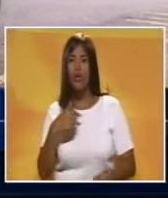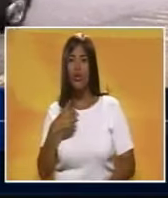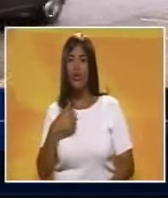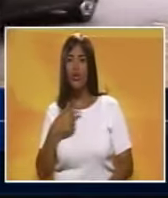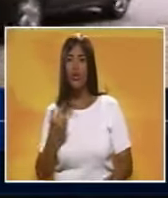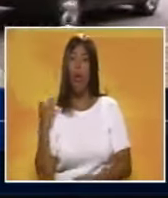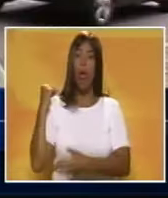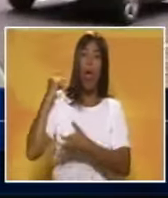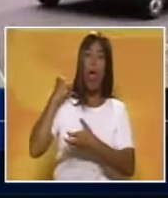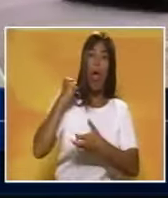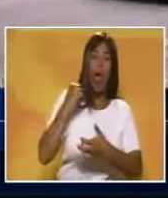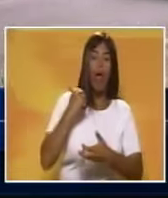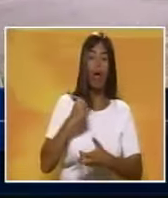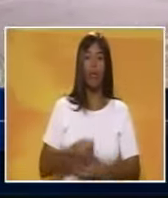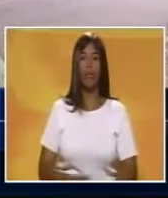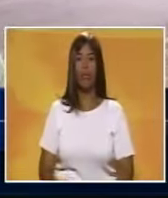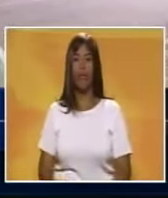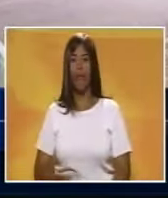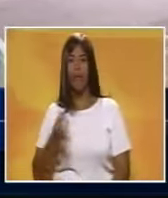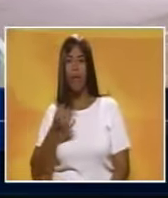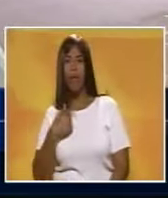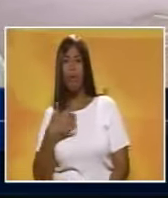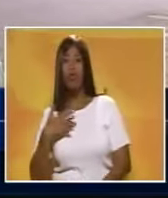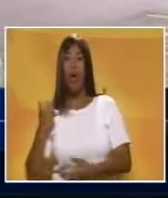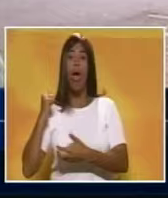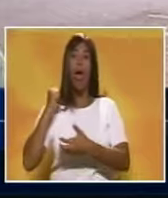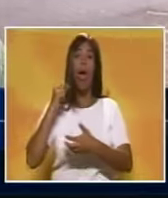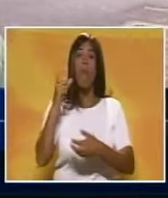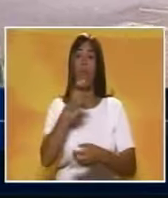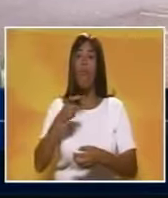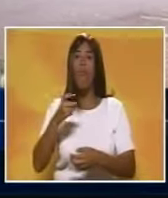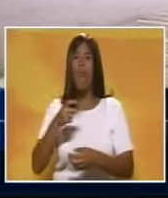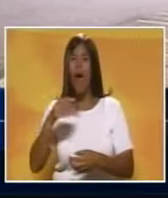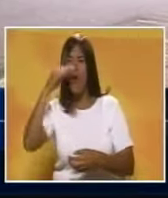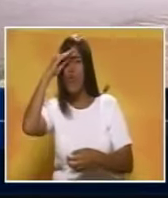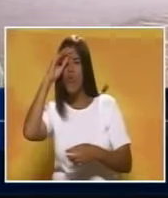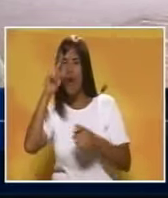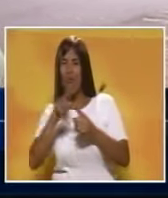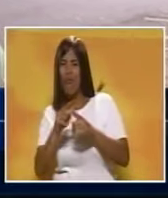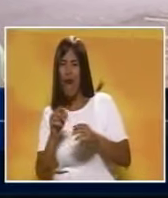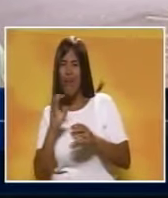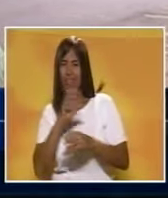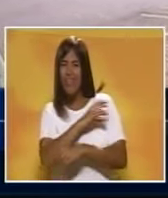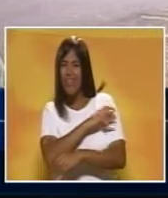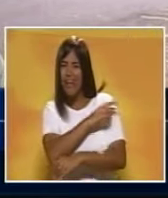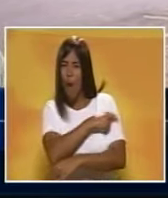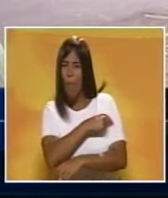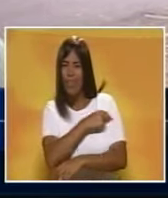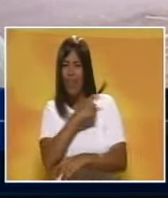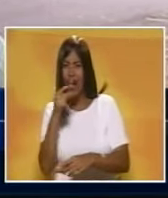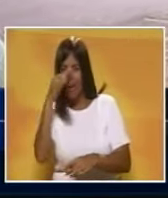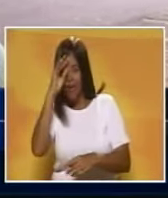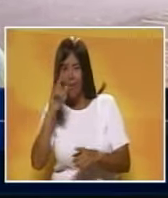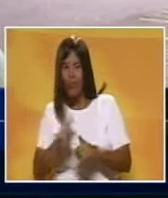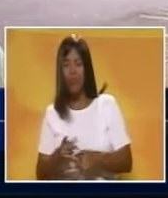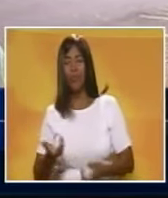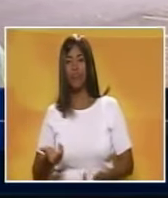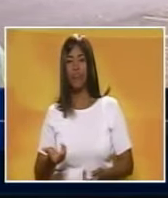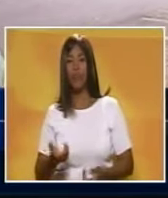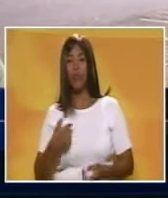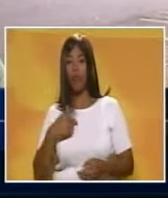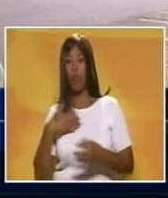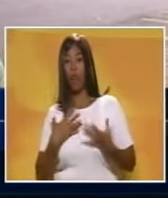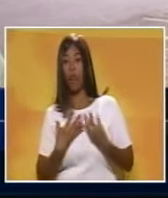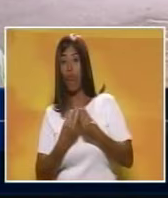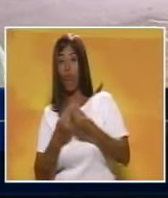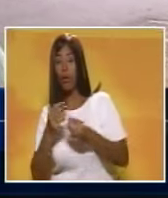me lo monté en el hombro, ¿verdad? Para llevarlo hacia un CDI que queda en Adolorita, ¿verdad? Lo llevaron al